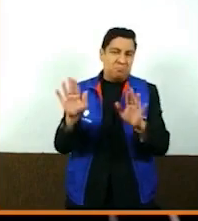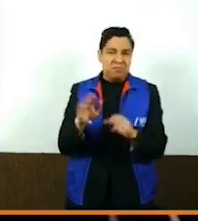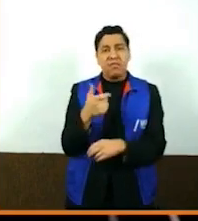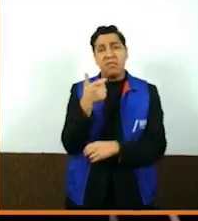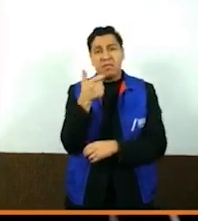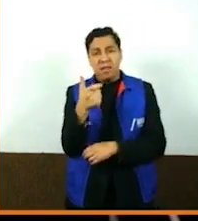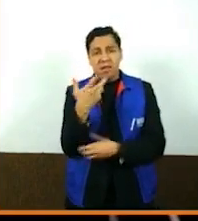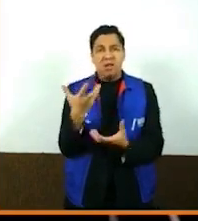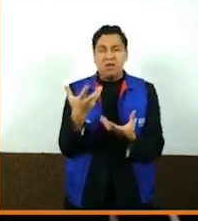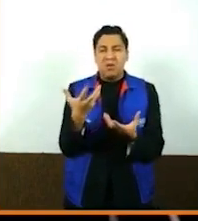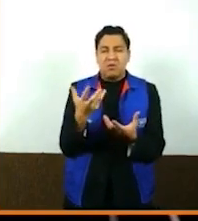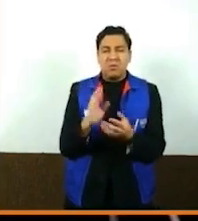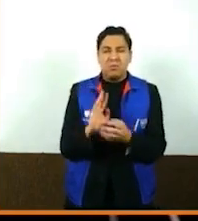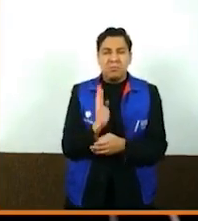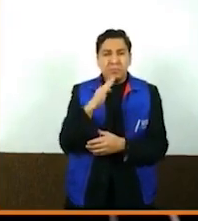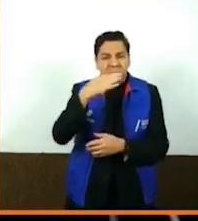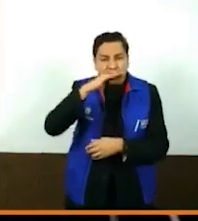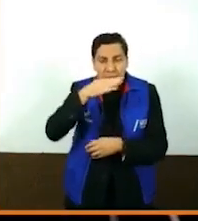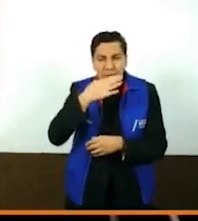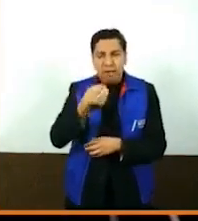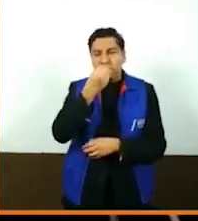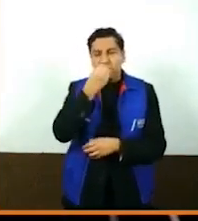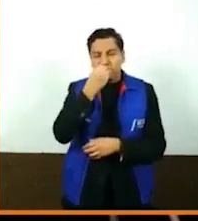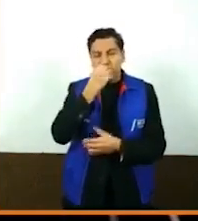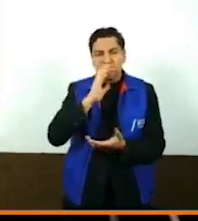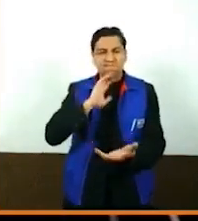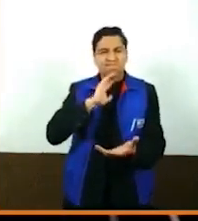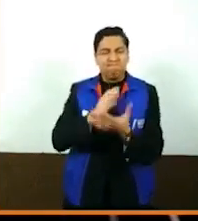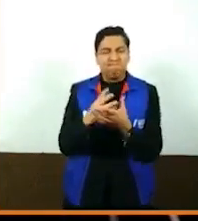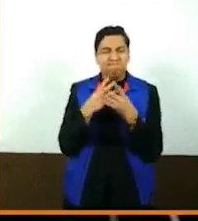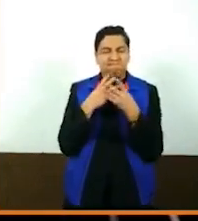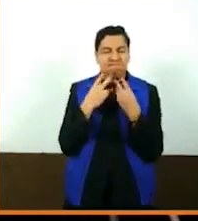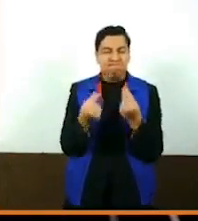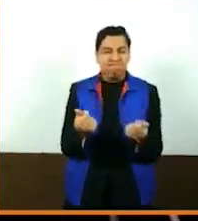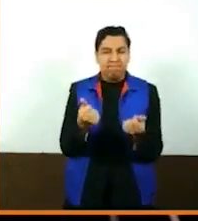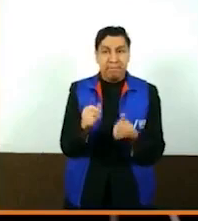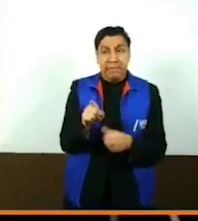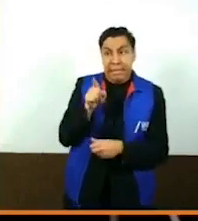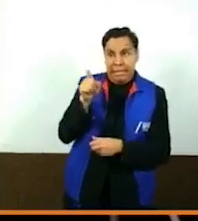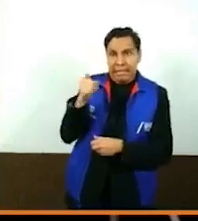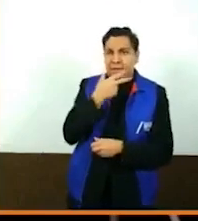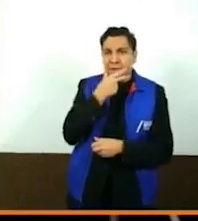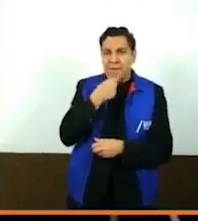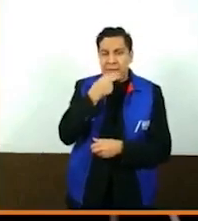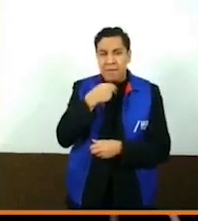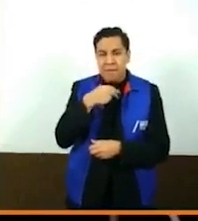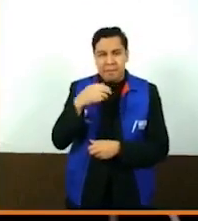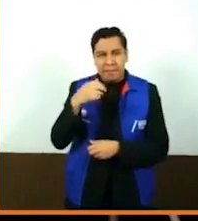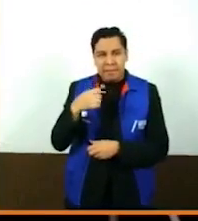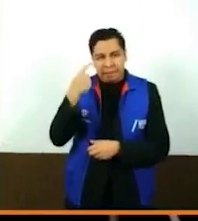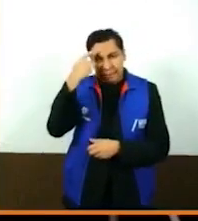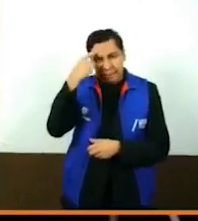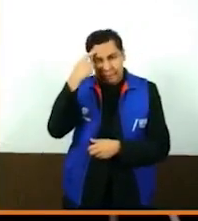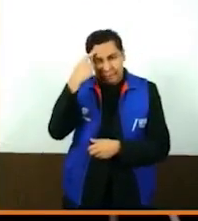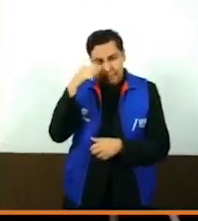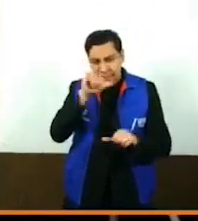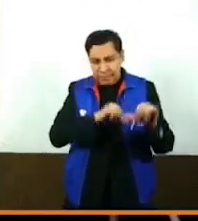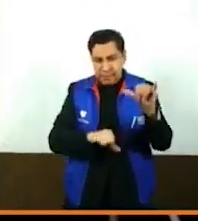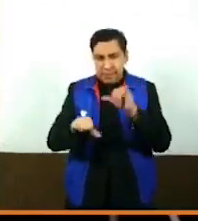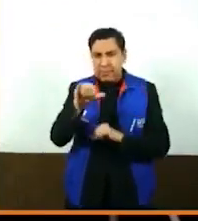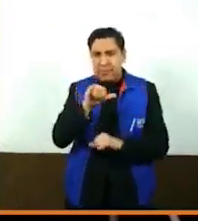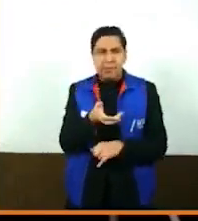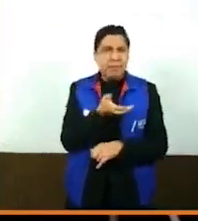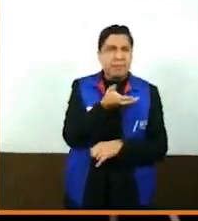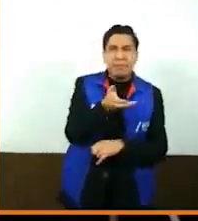el dinero de ese agricultor por todo el año, game over. Entonces, este científico se obsesionó y se aventó, buscó financiamiento